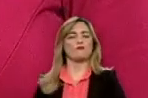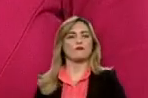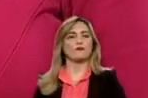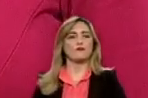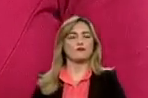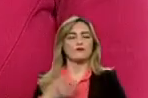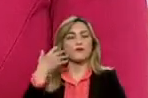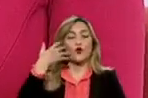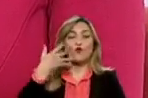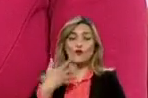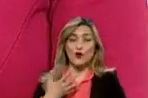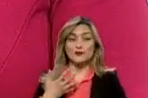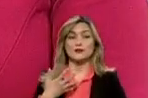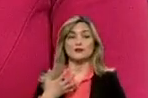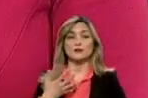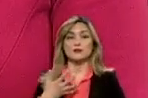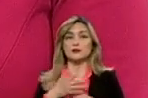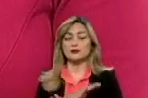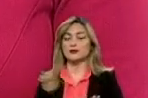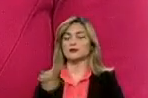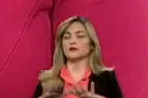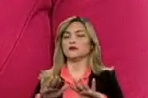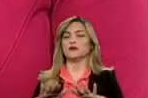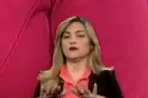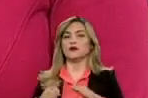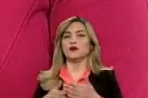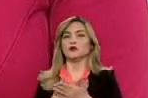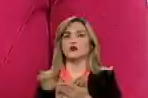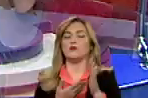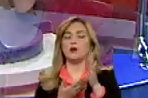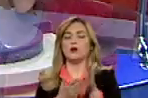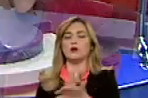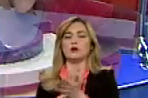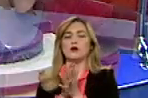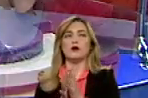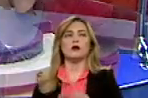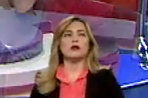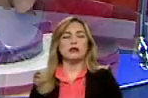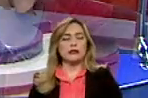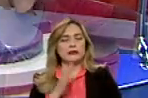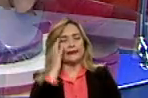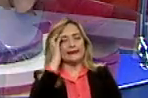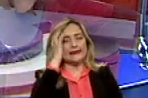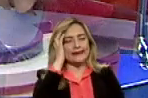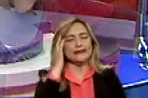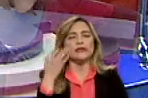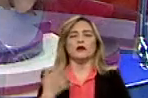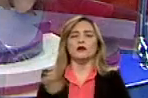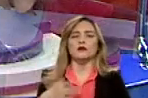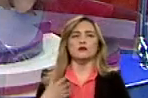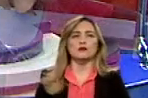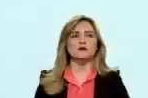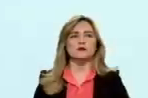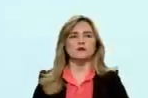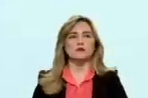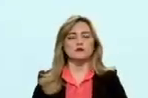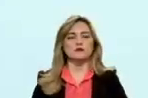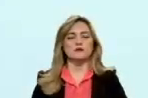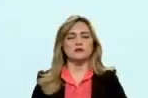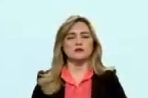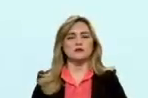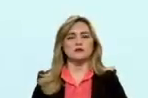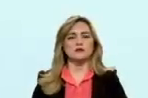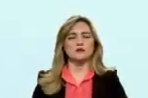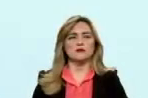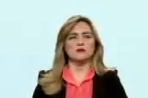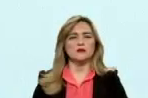una fecha en la que va a culminar este nuevo esquema. Eso es una preocupación que nosotros también hemos planteado, porque esta debe ser